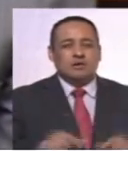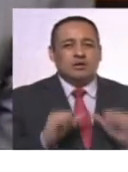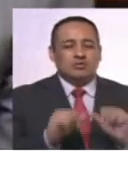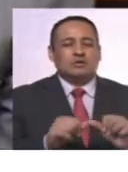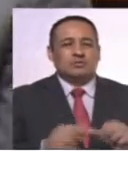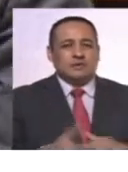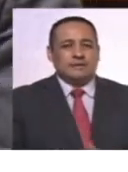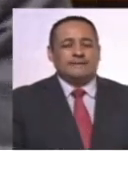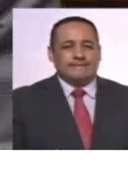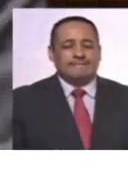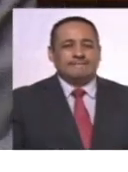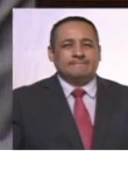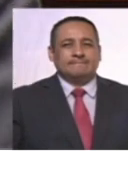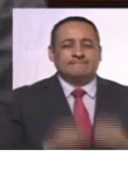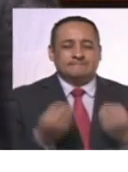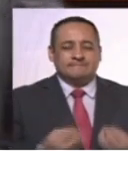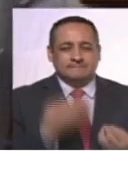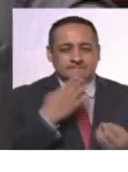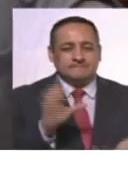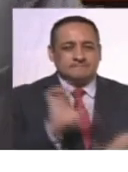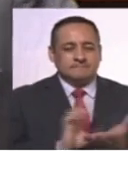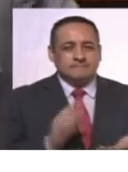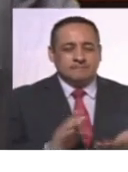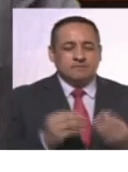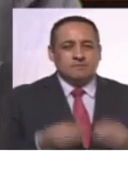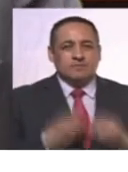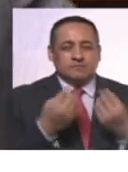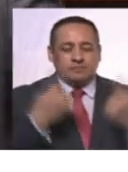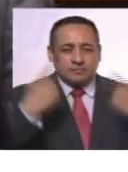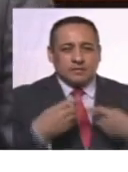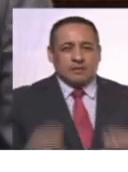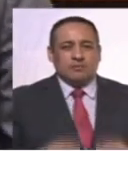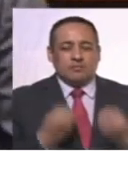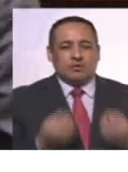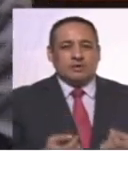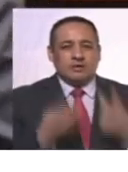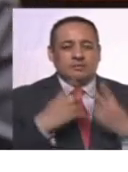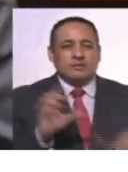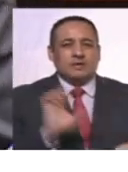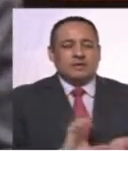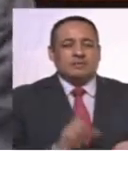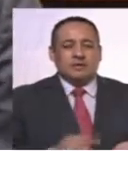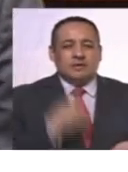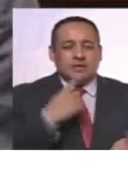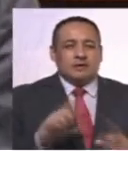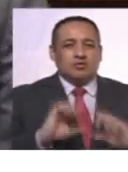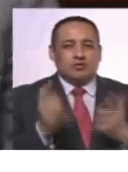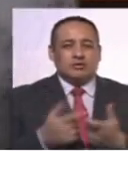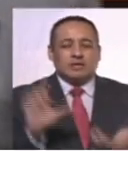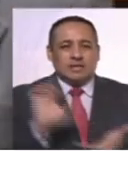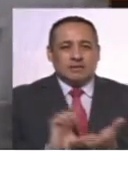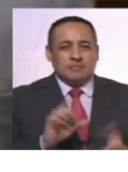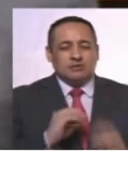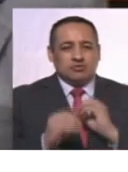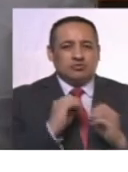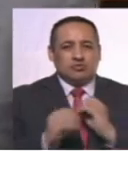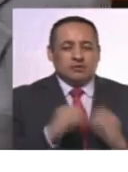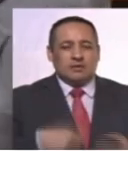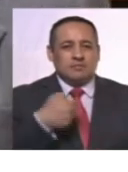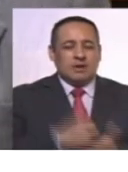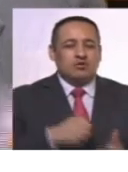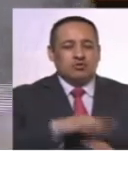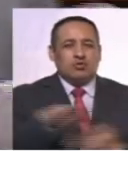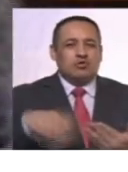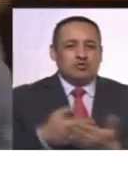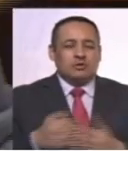permanente. O sea, aquí en Lima, pues pónganse de acuerdo, porque la Lima, Corte de Lima resuelve a la remuneración